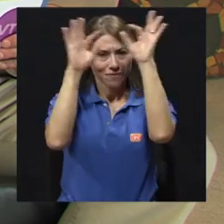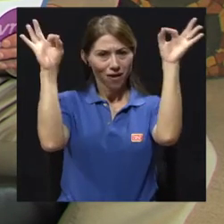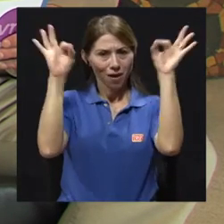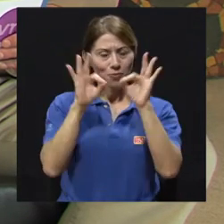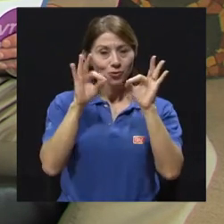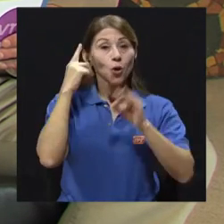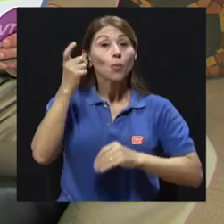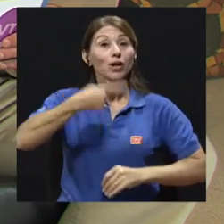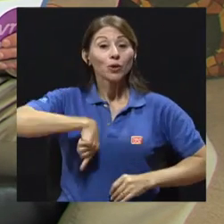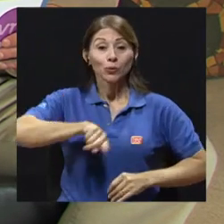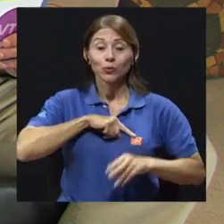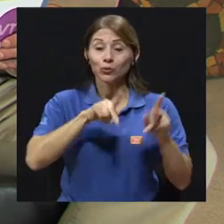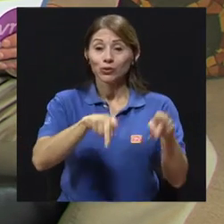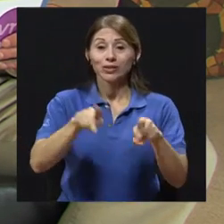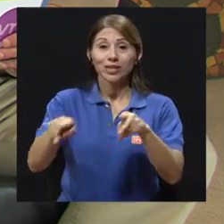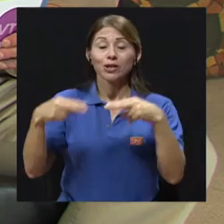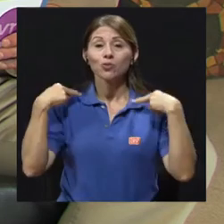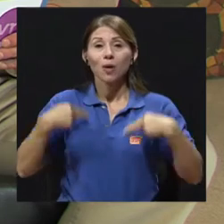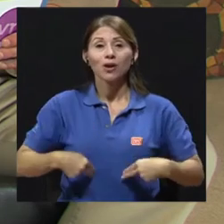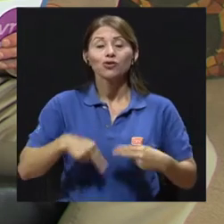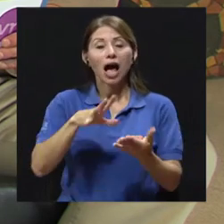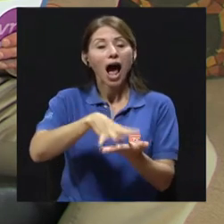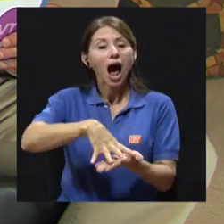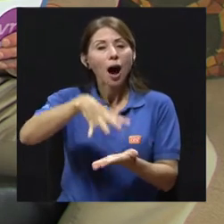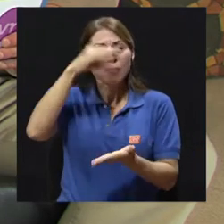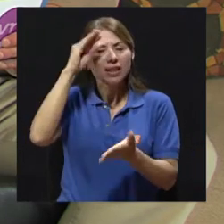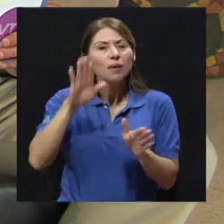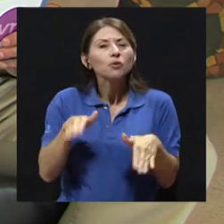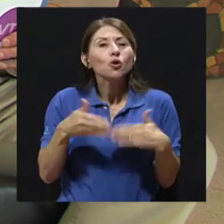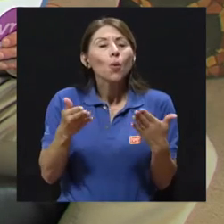humanos aprendemos por modelaje. Y si sobre todo,